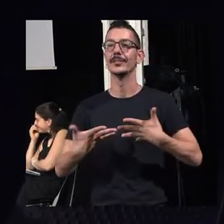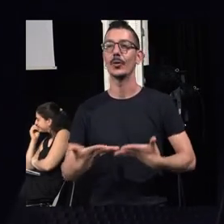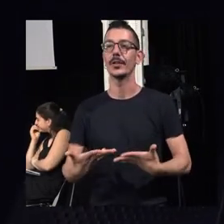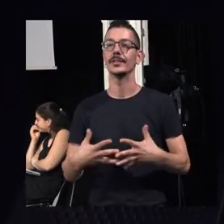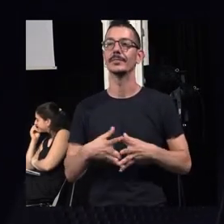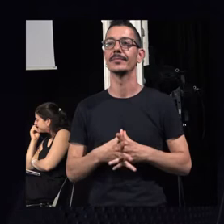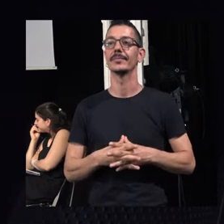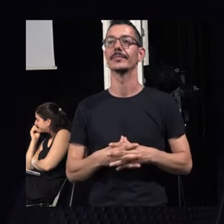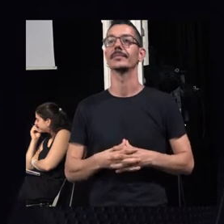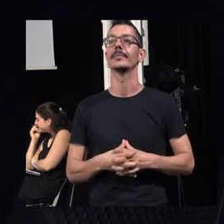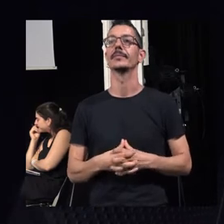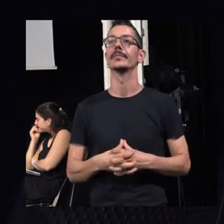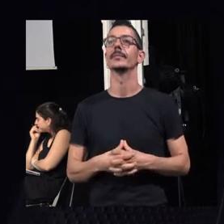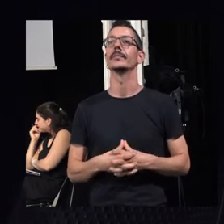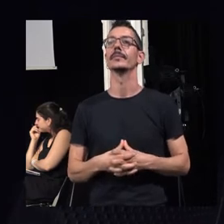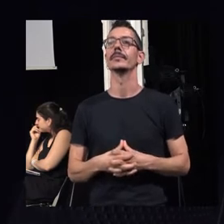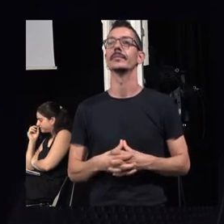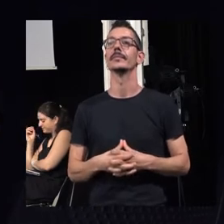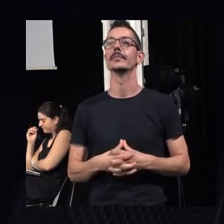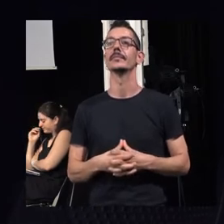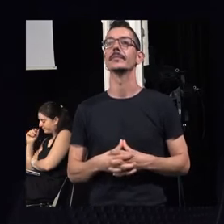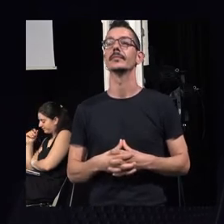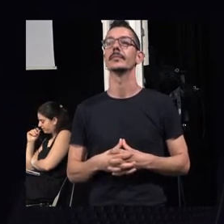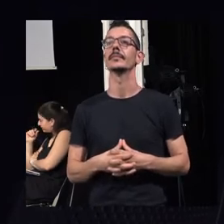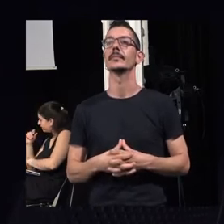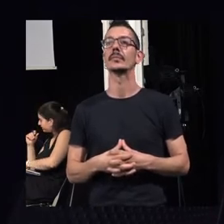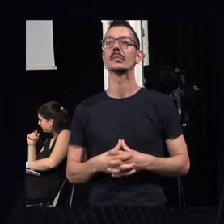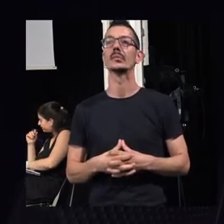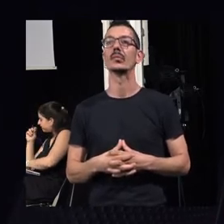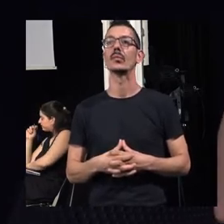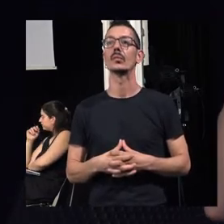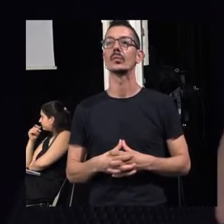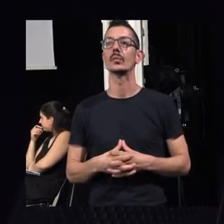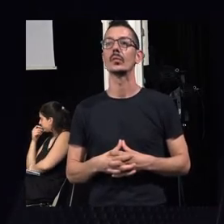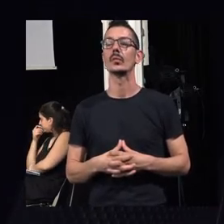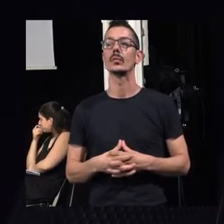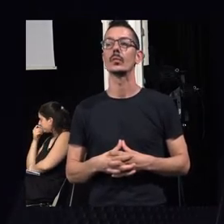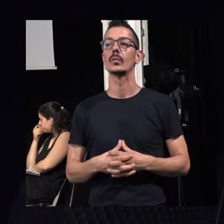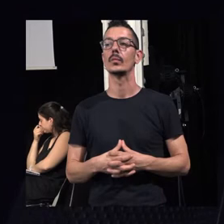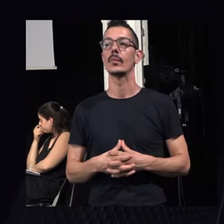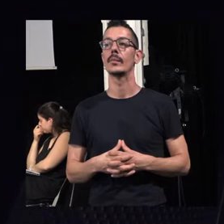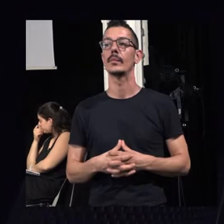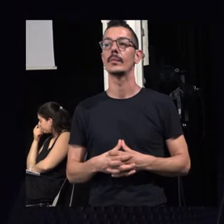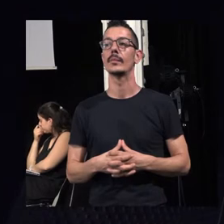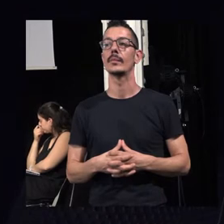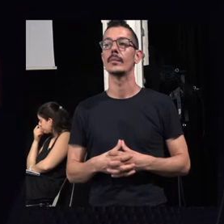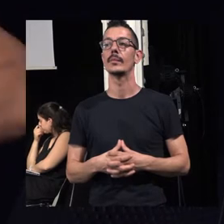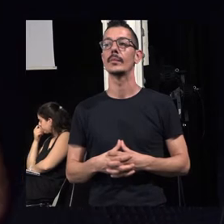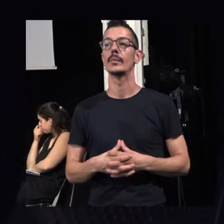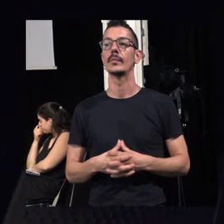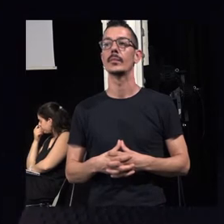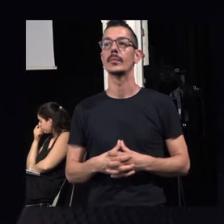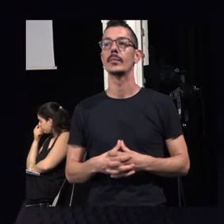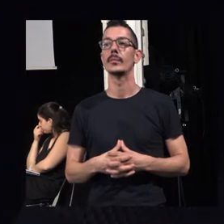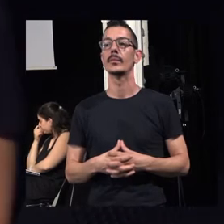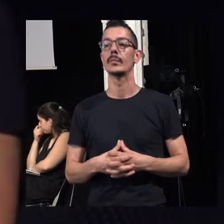Entonces, bueno, en los efectos de esencialización, homogeneización y exclusión les decía, ¿verdad? Y quizás, claro, como